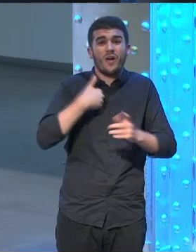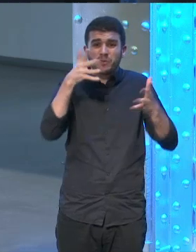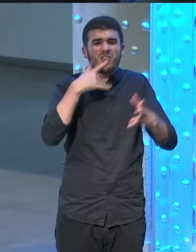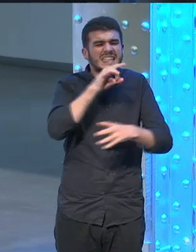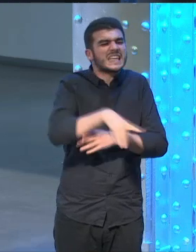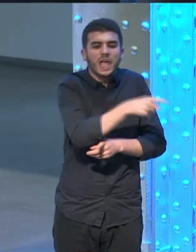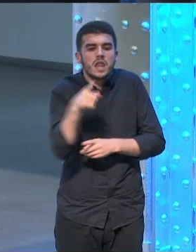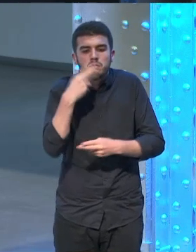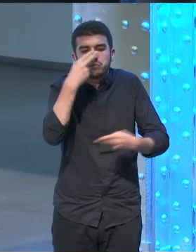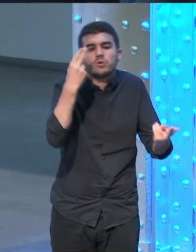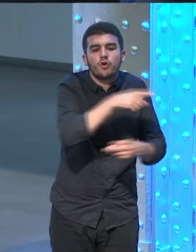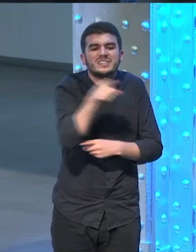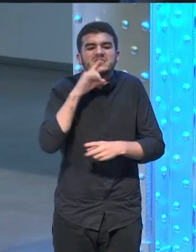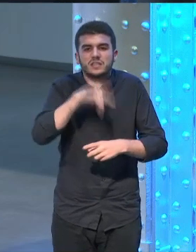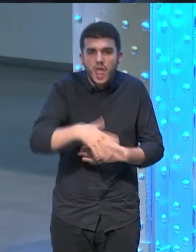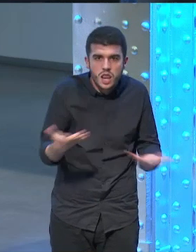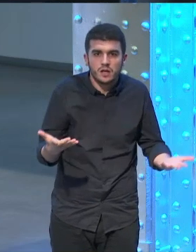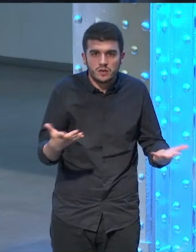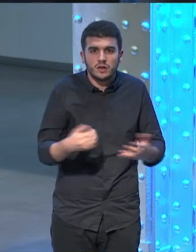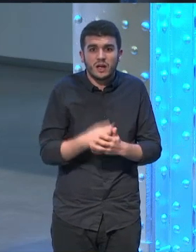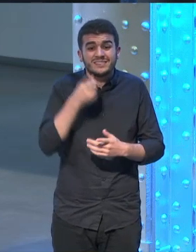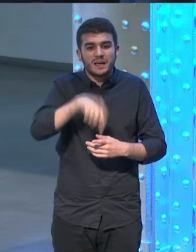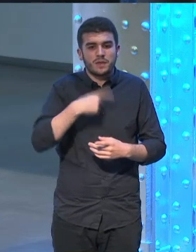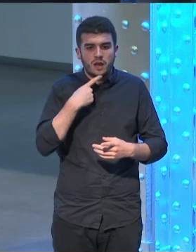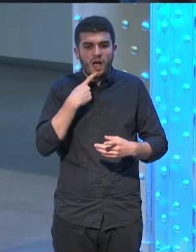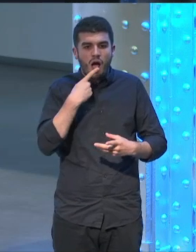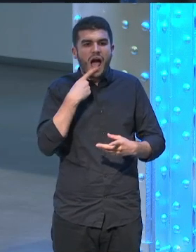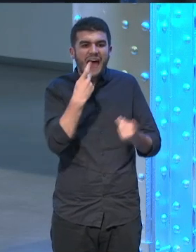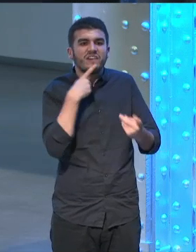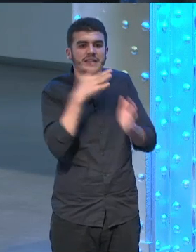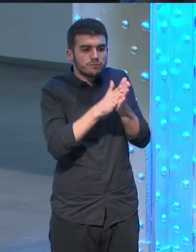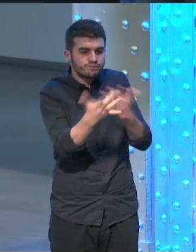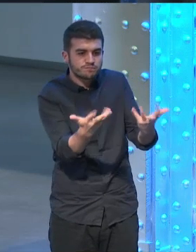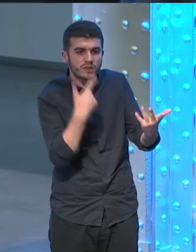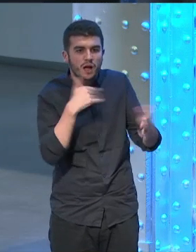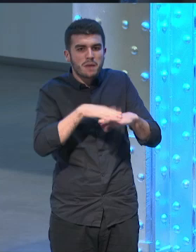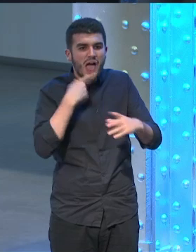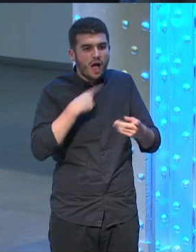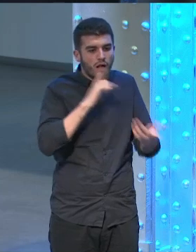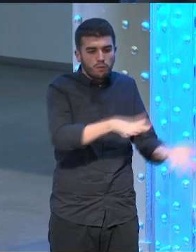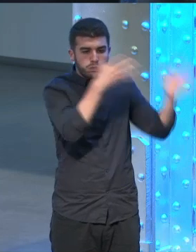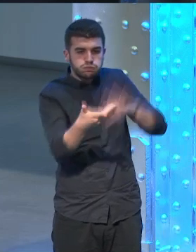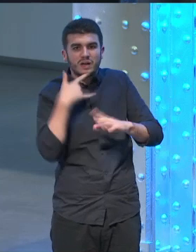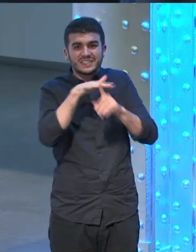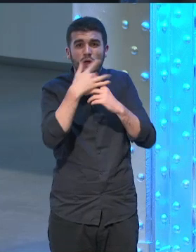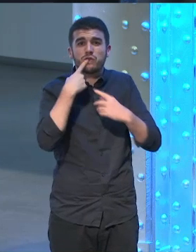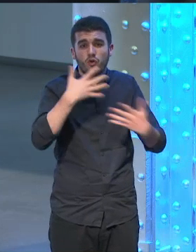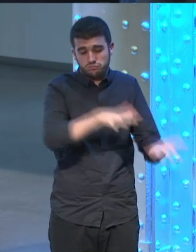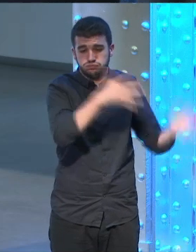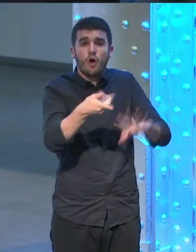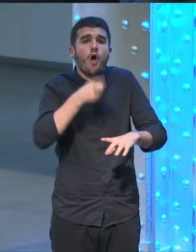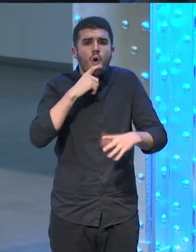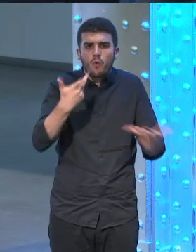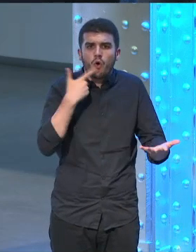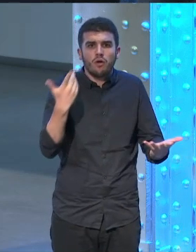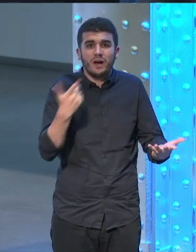recomendaciones y los agentes principales a los que habría que movilizar para cambiar todo esto. Y muchos de estos agentes tienen que ver con el